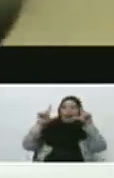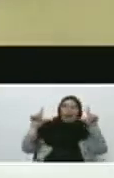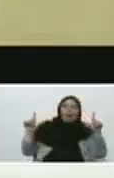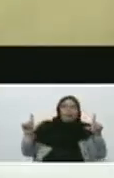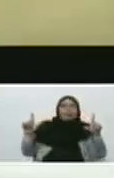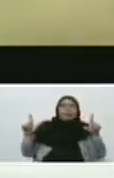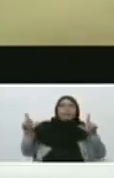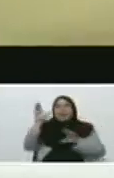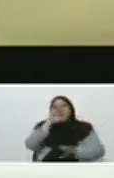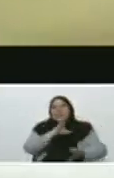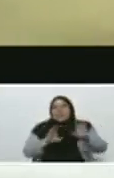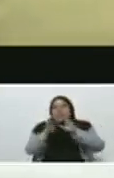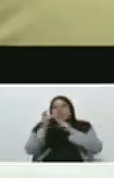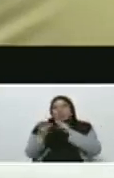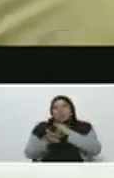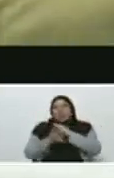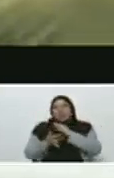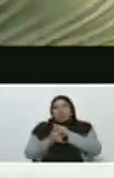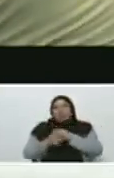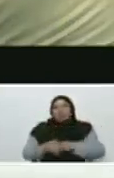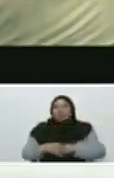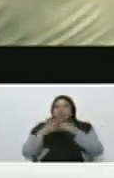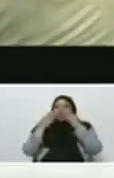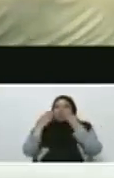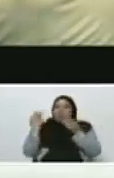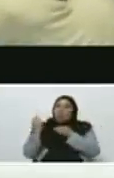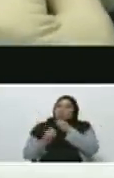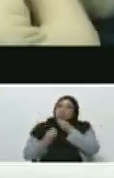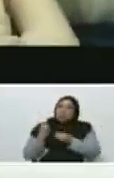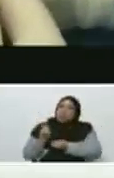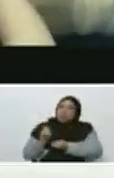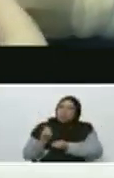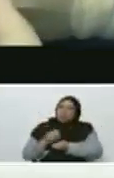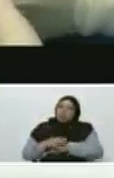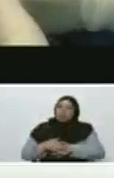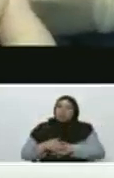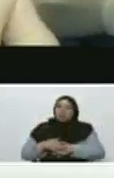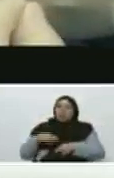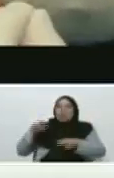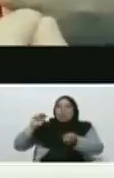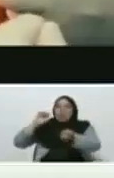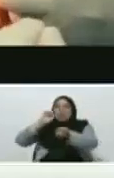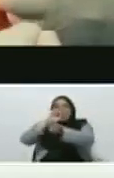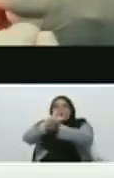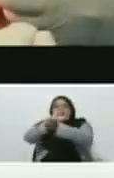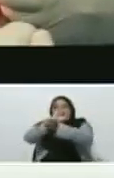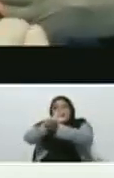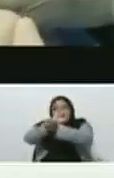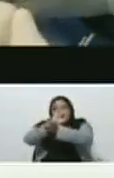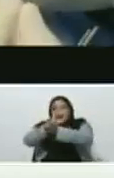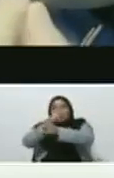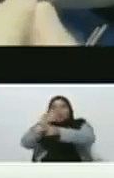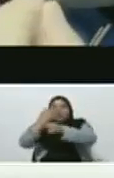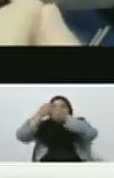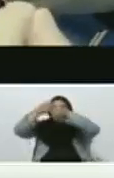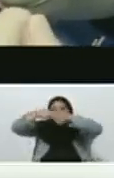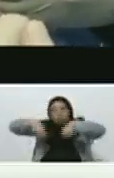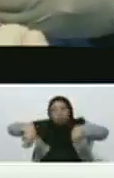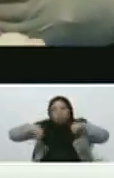ciencia venezolana. Y esto, aquí es donde puede ver lo que hacemos. Este es un hueso fracturado de este señor de